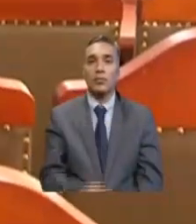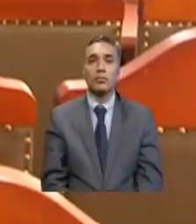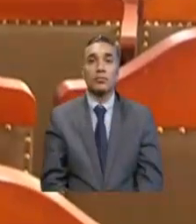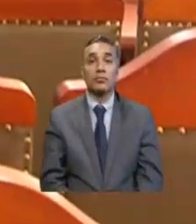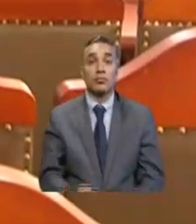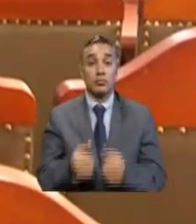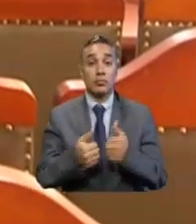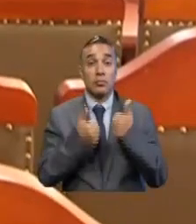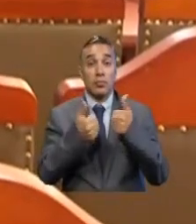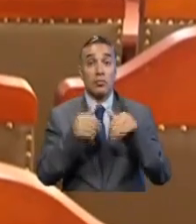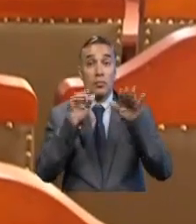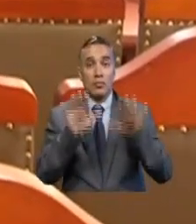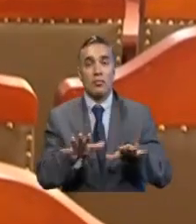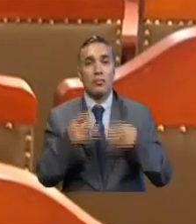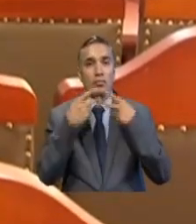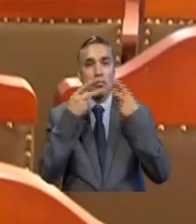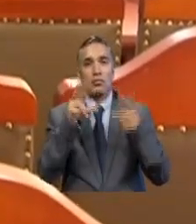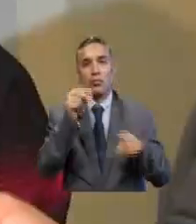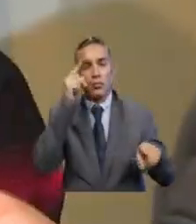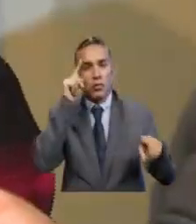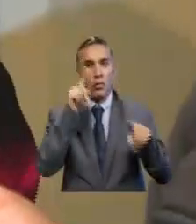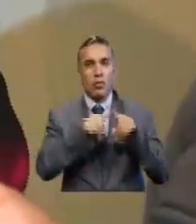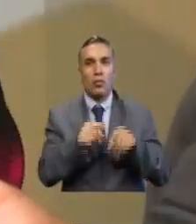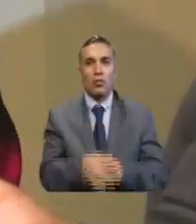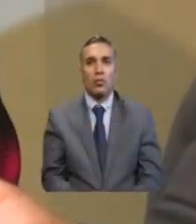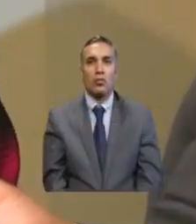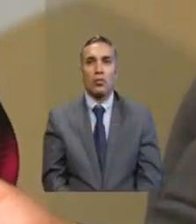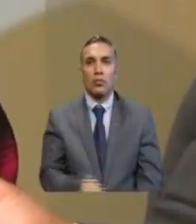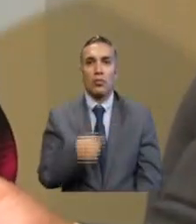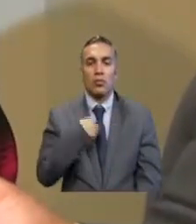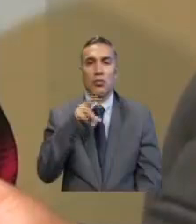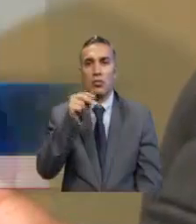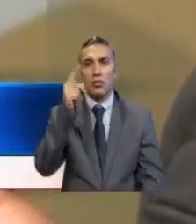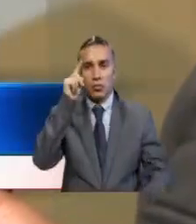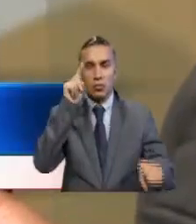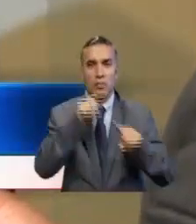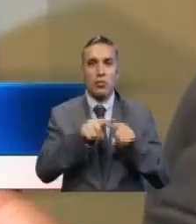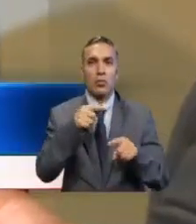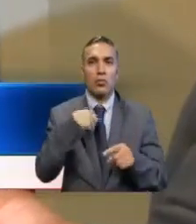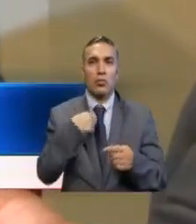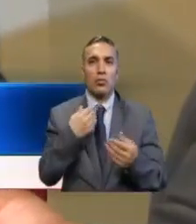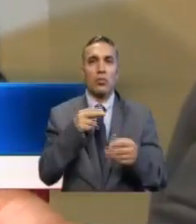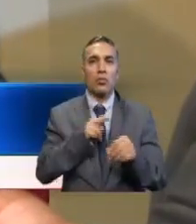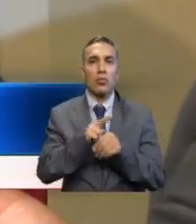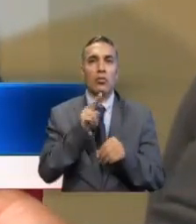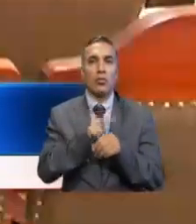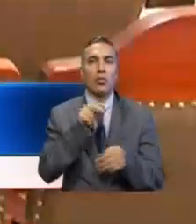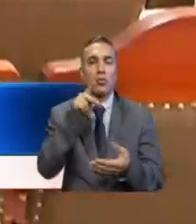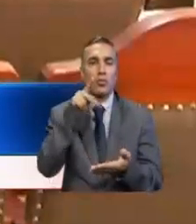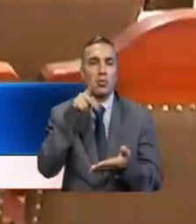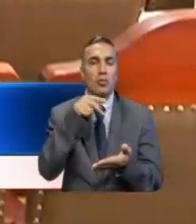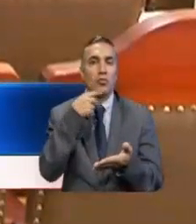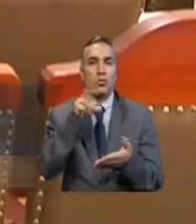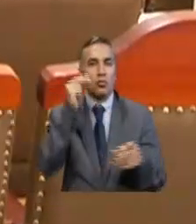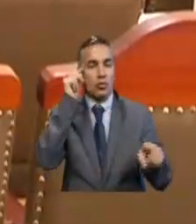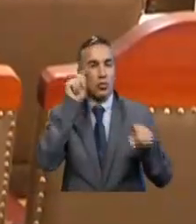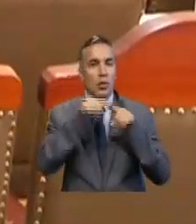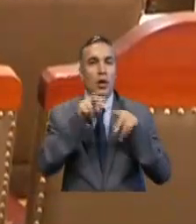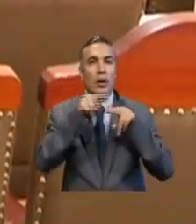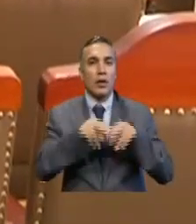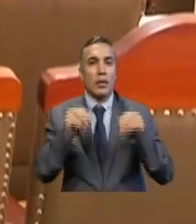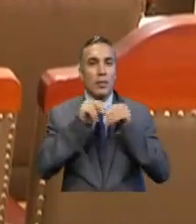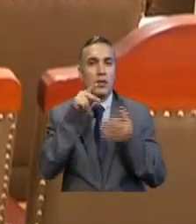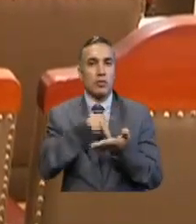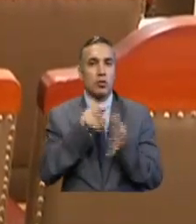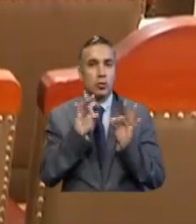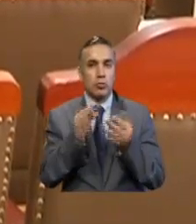que se quedaron anuncian impugnaciones. No estoy de acuerdo y voy a hacer uso de esa etapa de impugnación. Gustavo Merino, TC